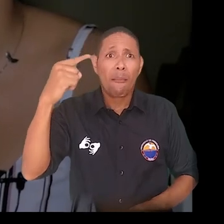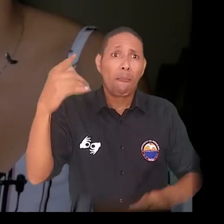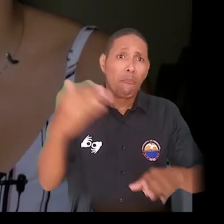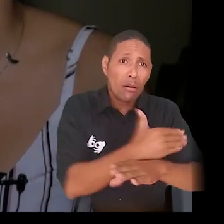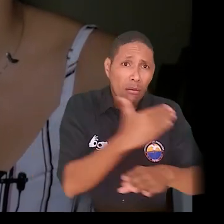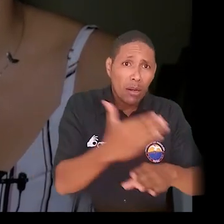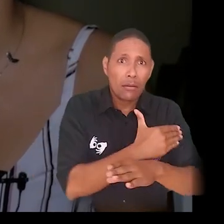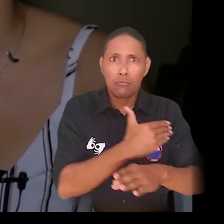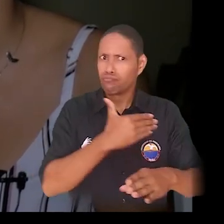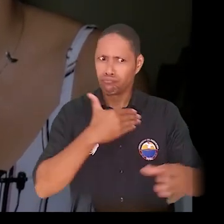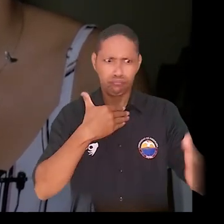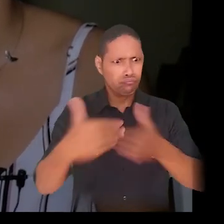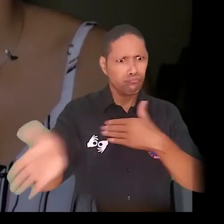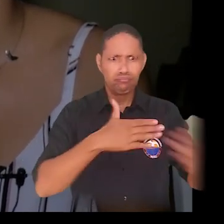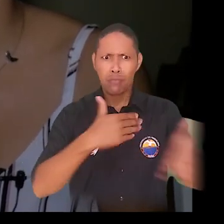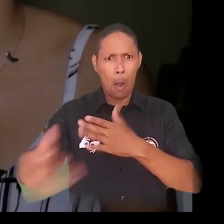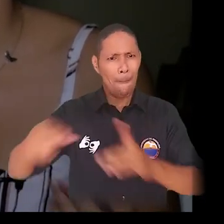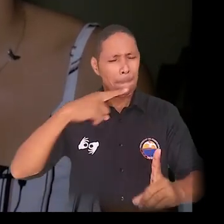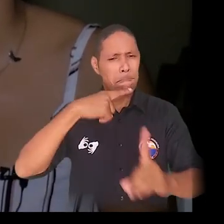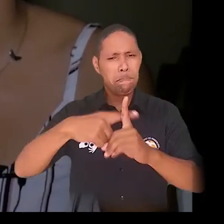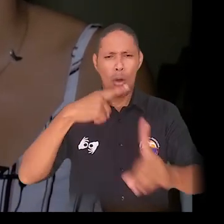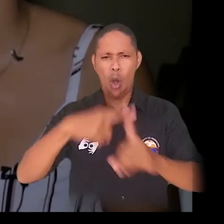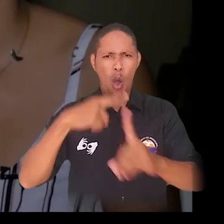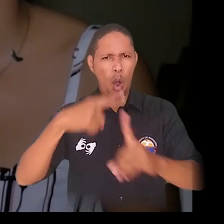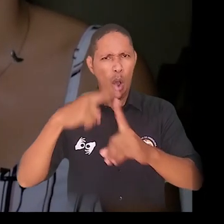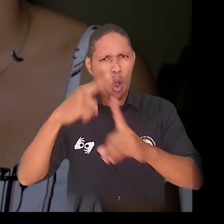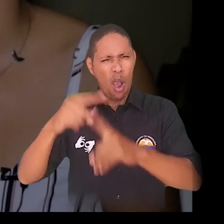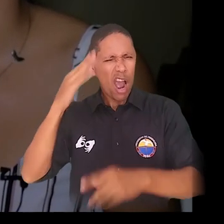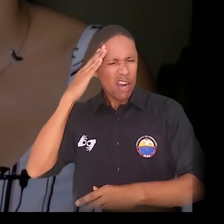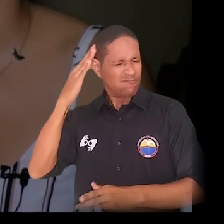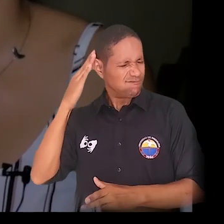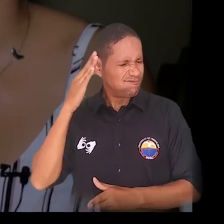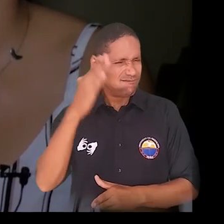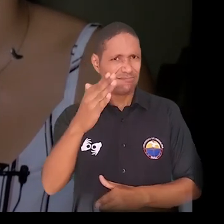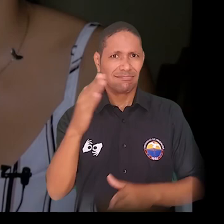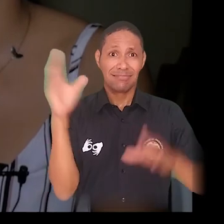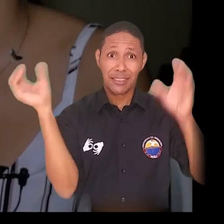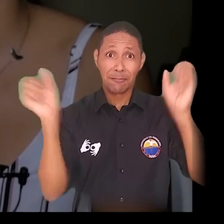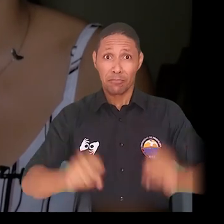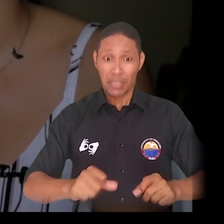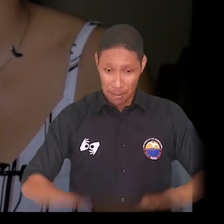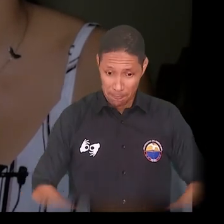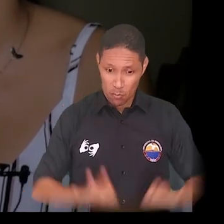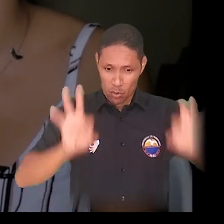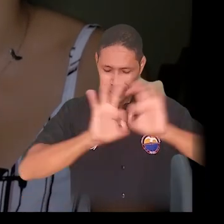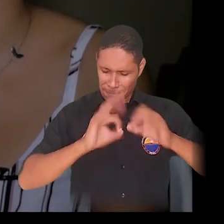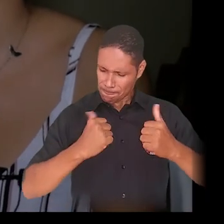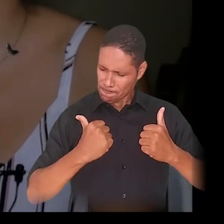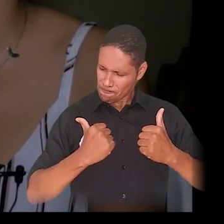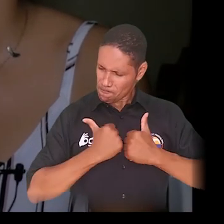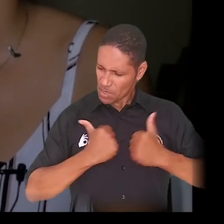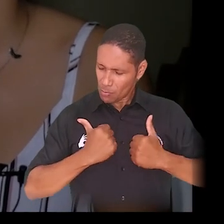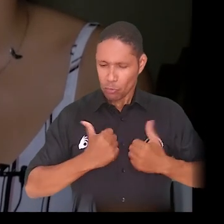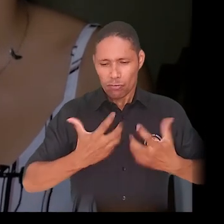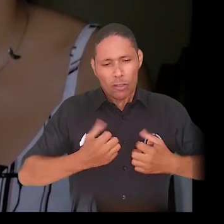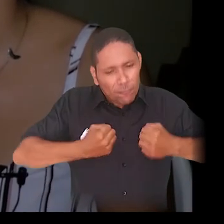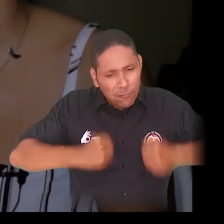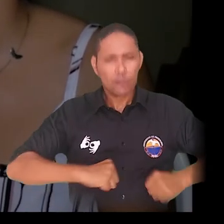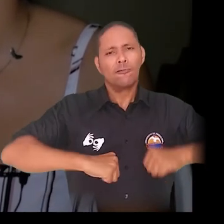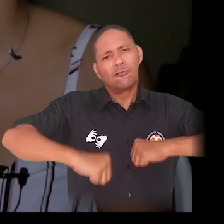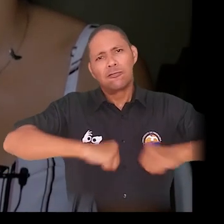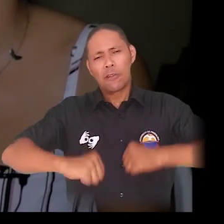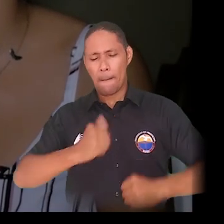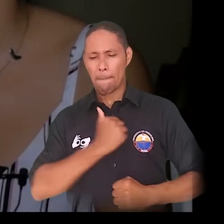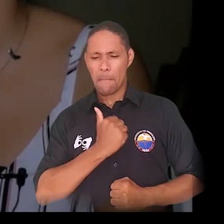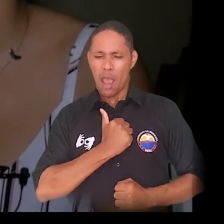los obstáculos que uno tenga en el camino, depende de uno, de lo que uno siente y de verdad, si de verdad tienes la voluntad de salir adelante